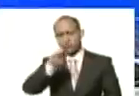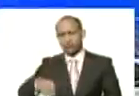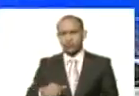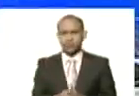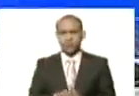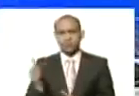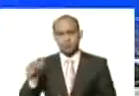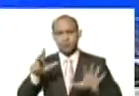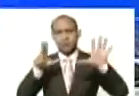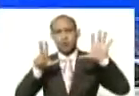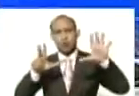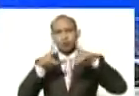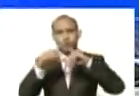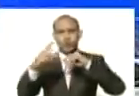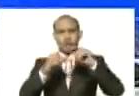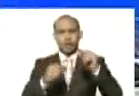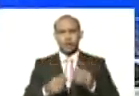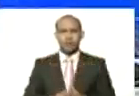es la octava estrella...